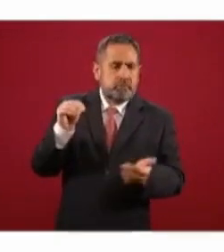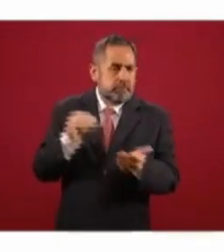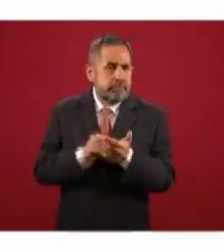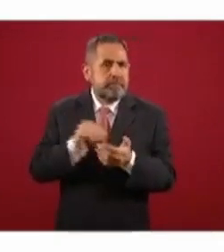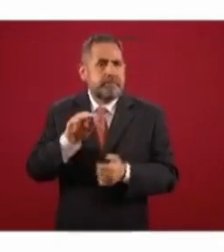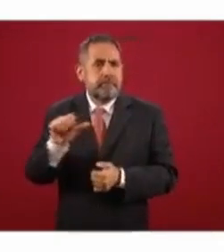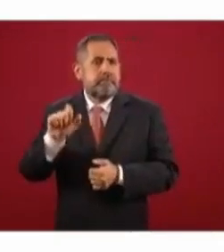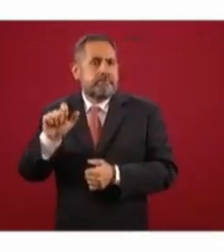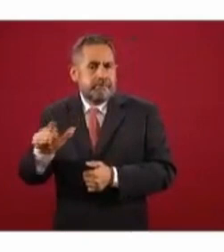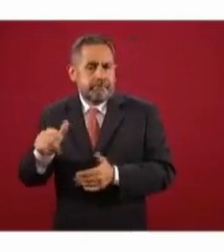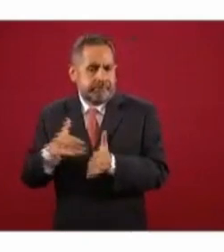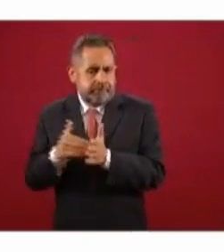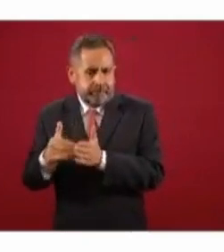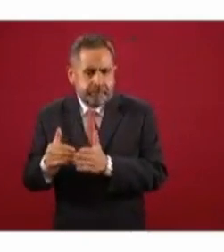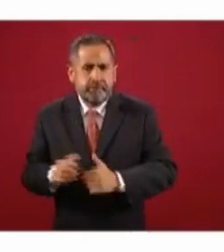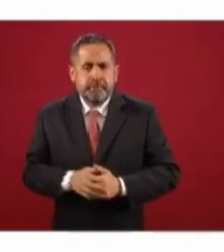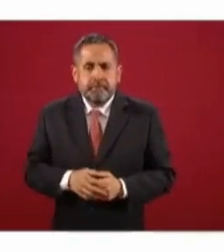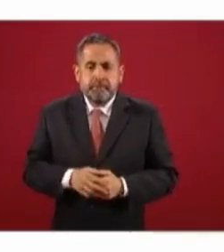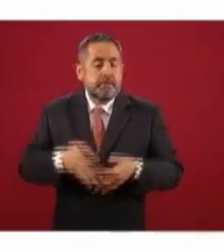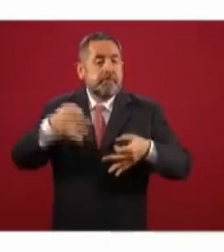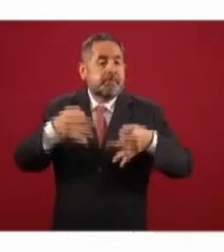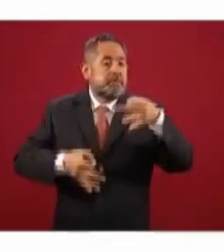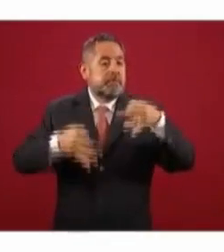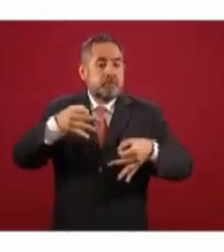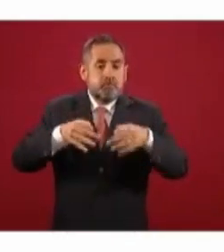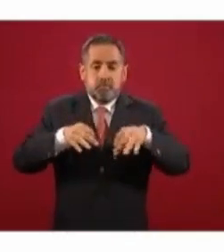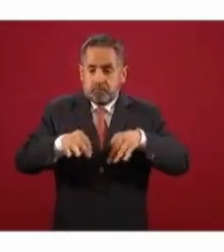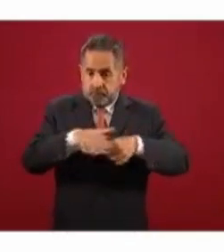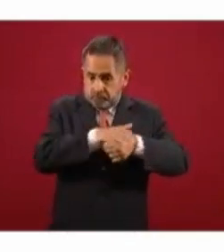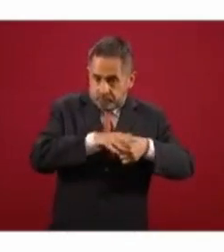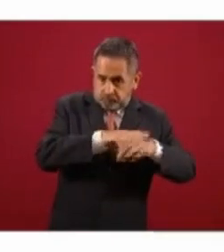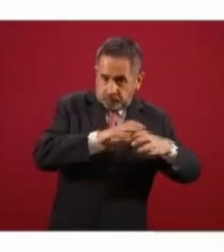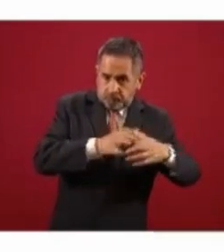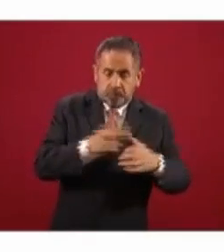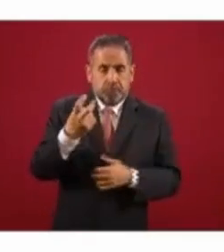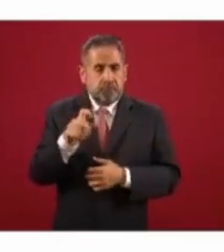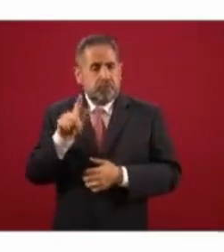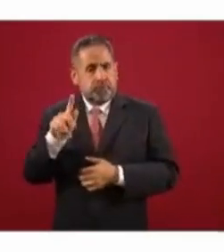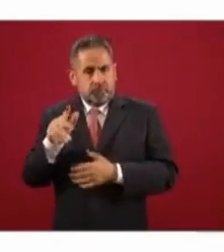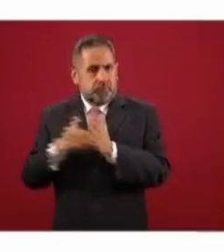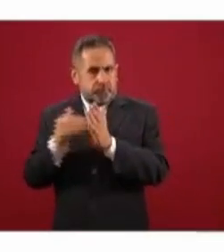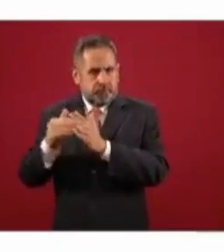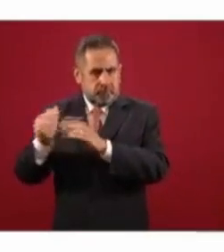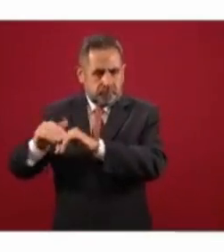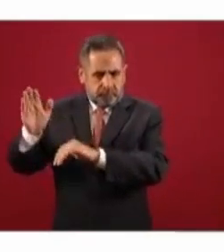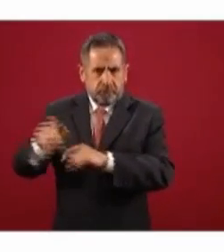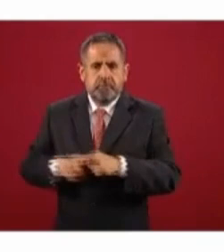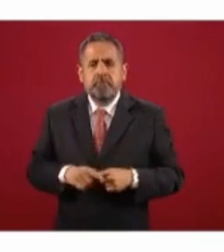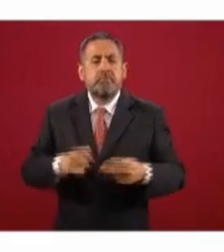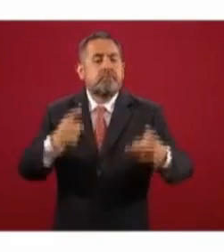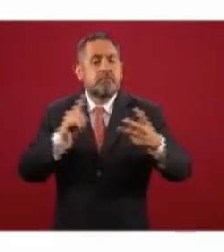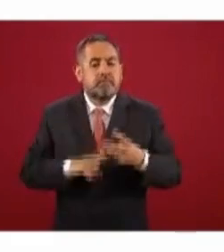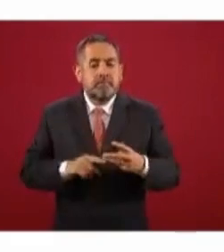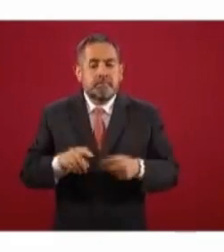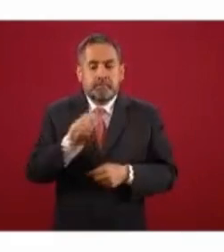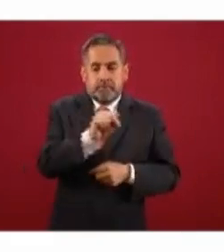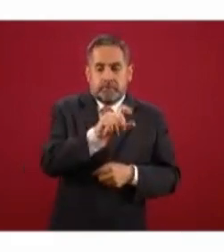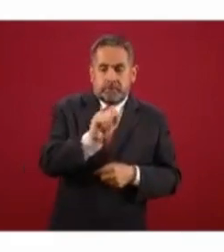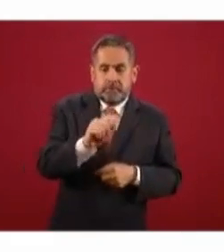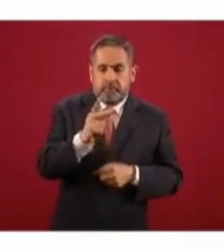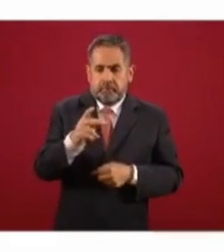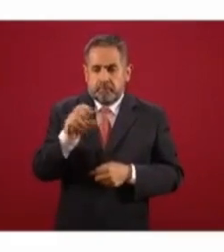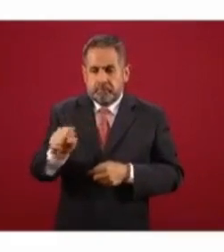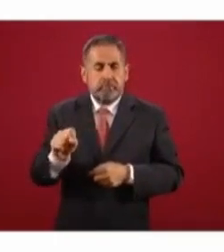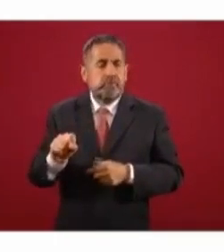359 millones, para los tribunales laborales locales 270 millones y para la Secretaría del Trabajo y